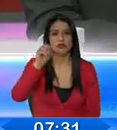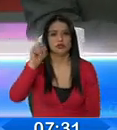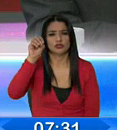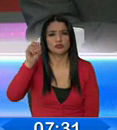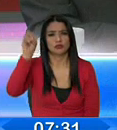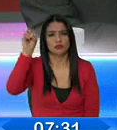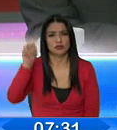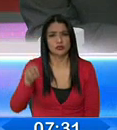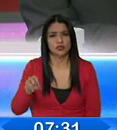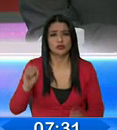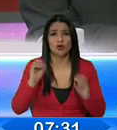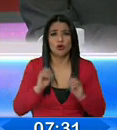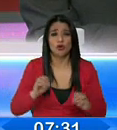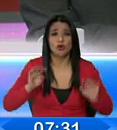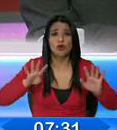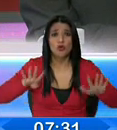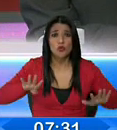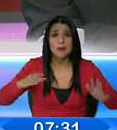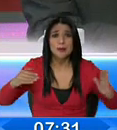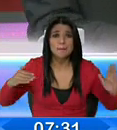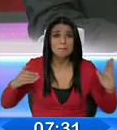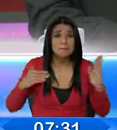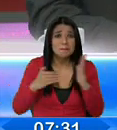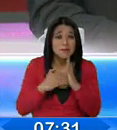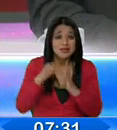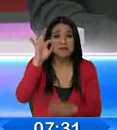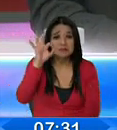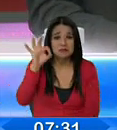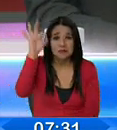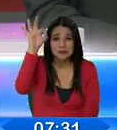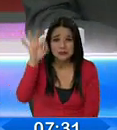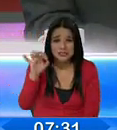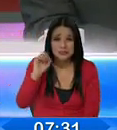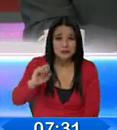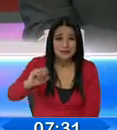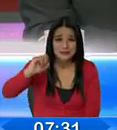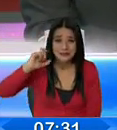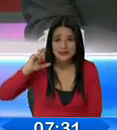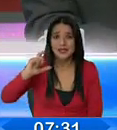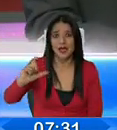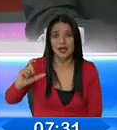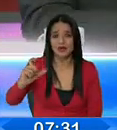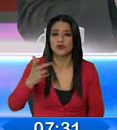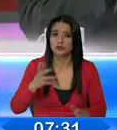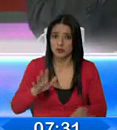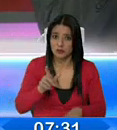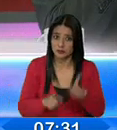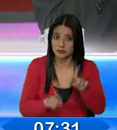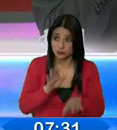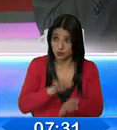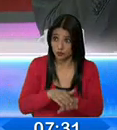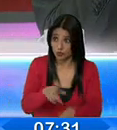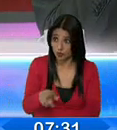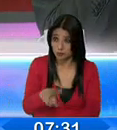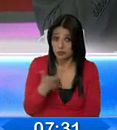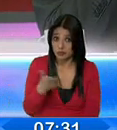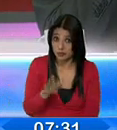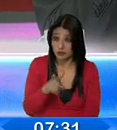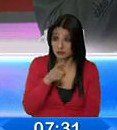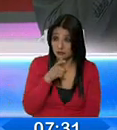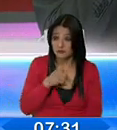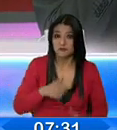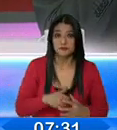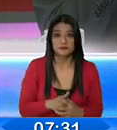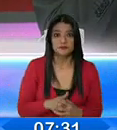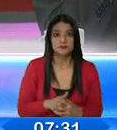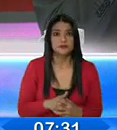y en otros del 9000%. O sea, es una barbaridad. Ya tenemos responsables de esto. ¿Usted se refiere